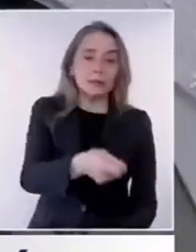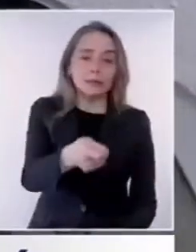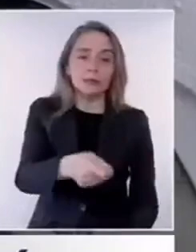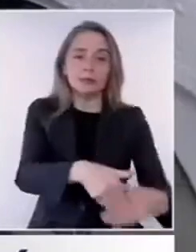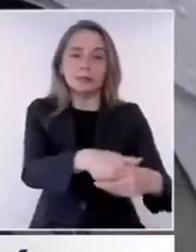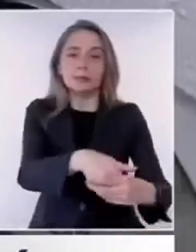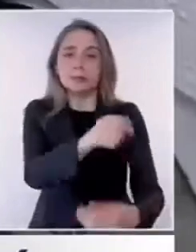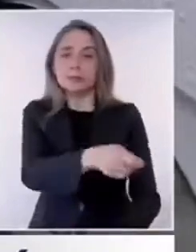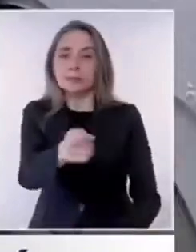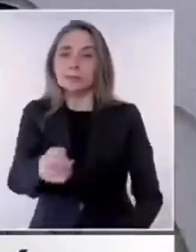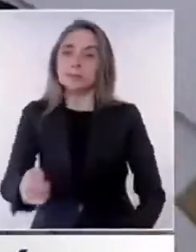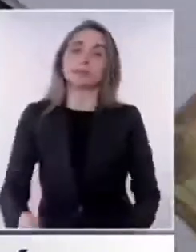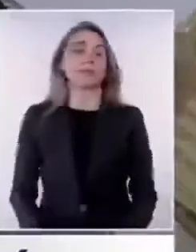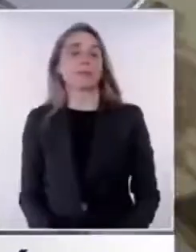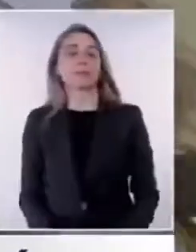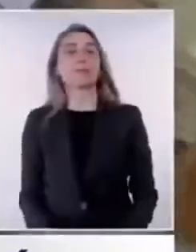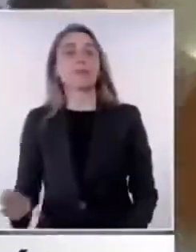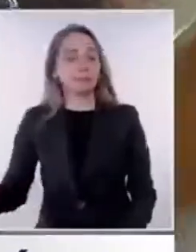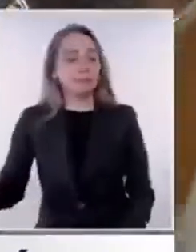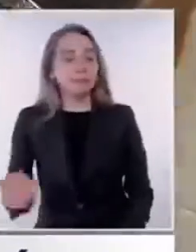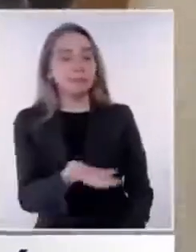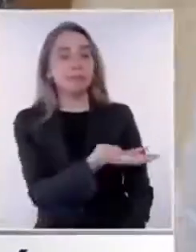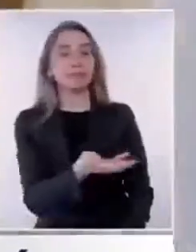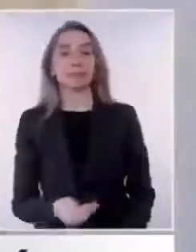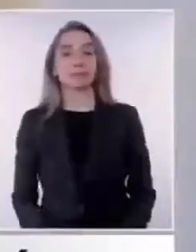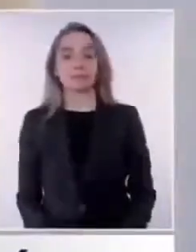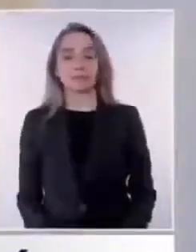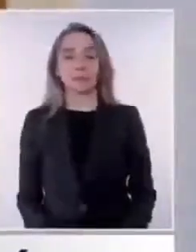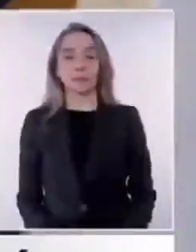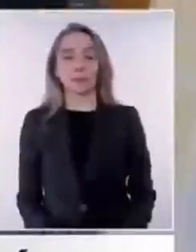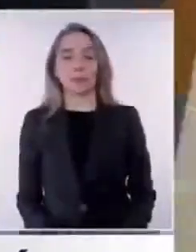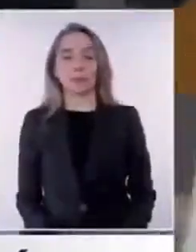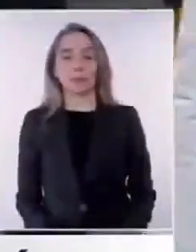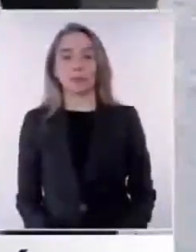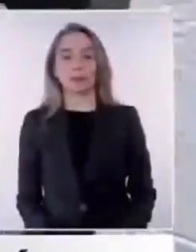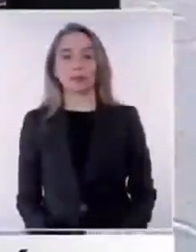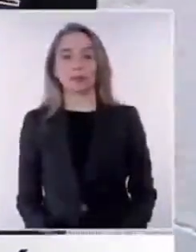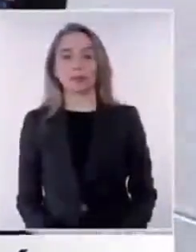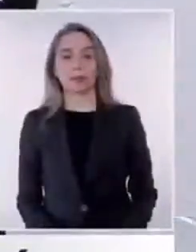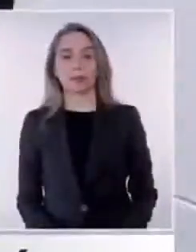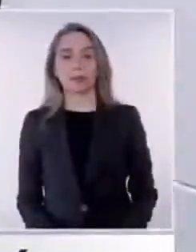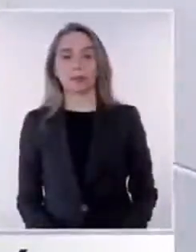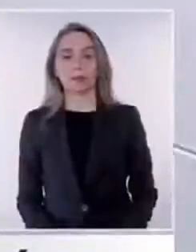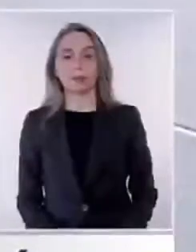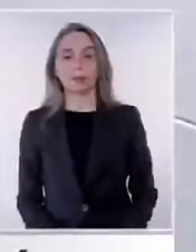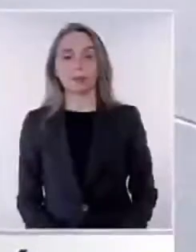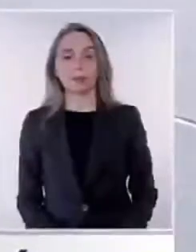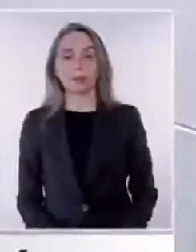Gracias.